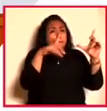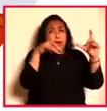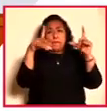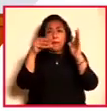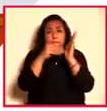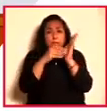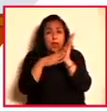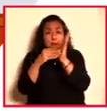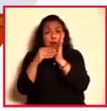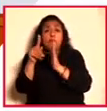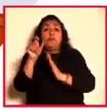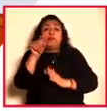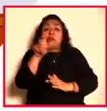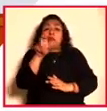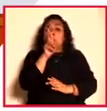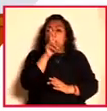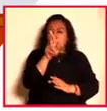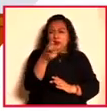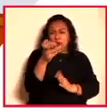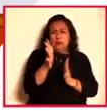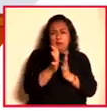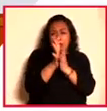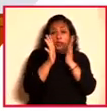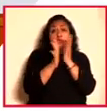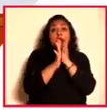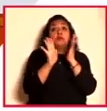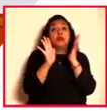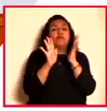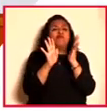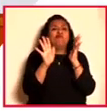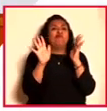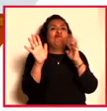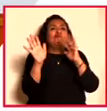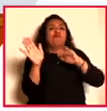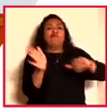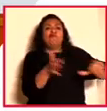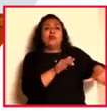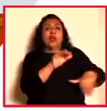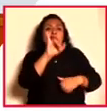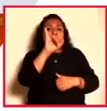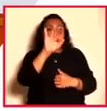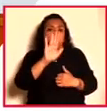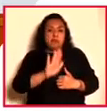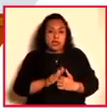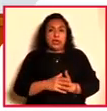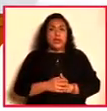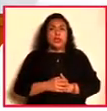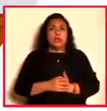señala que el resultado de dicha intervención ha desacreditado a la imagen.